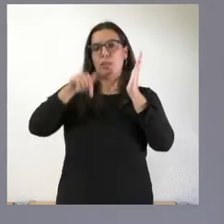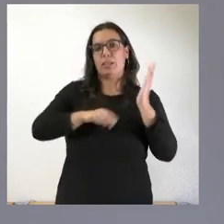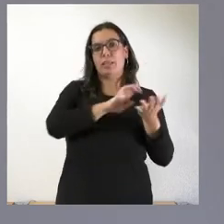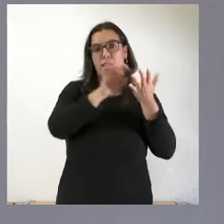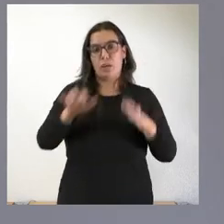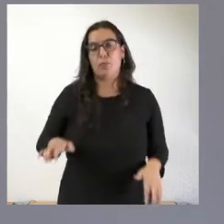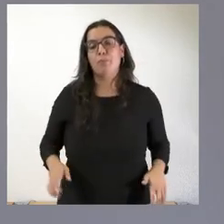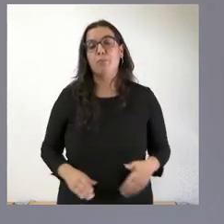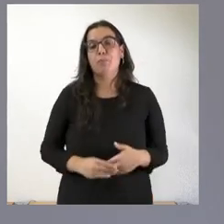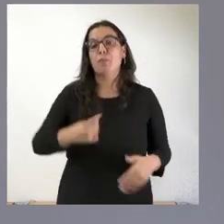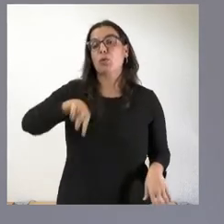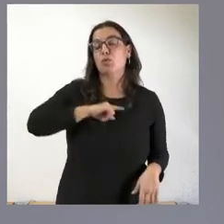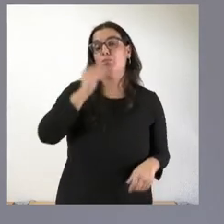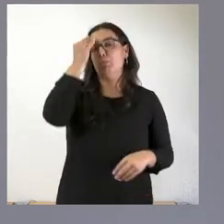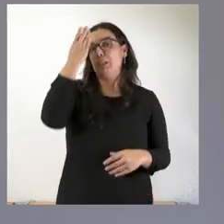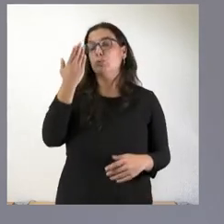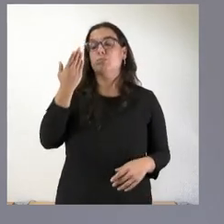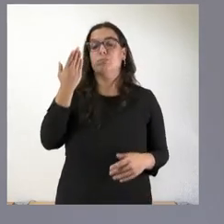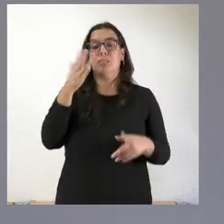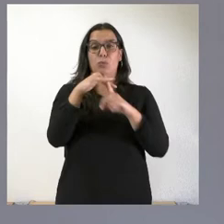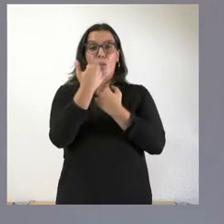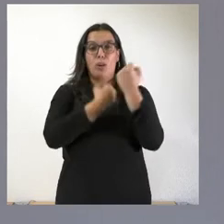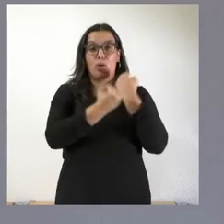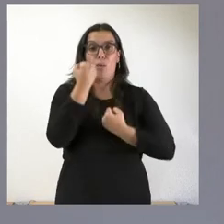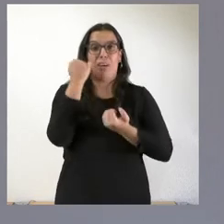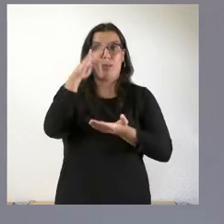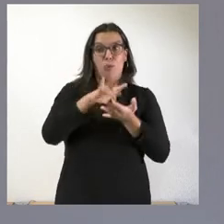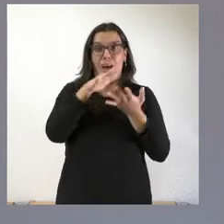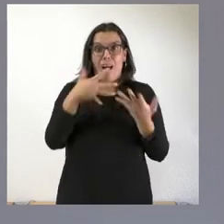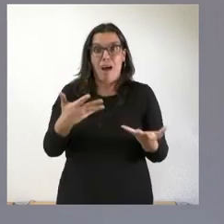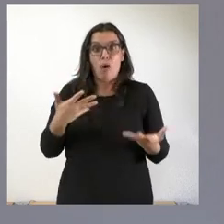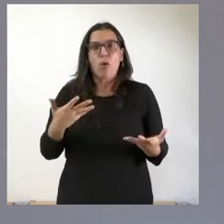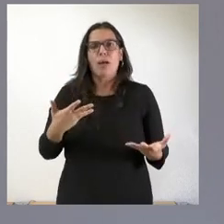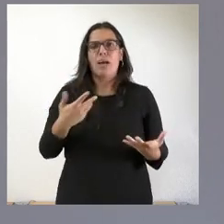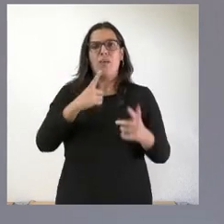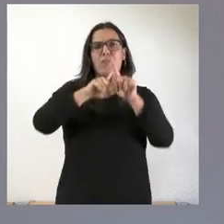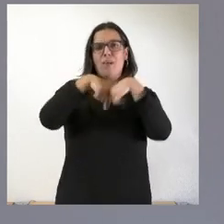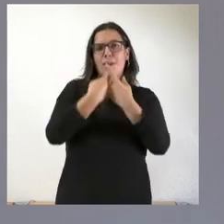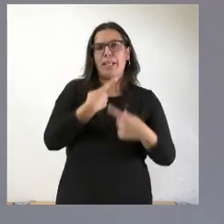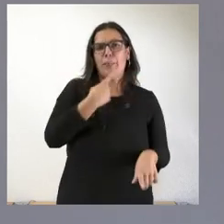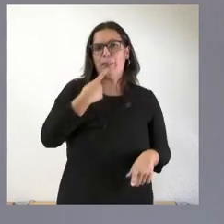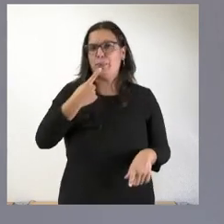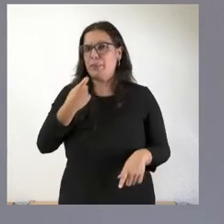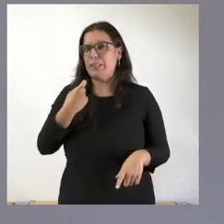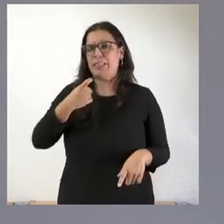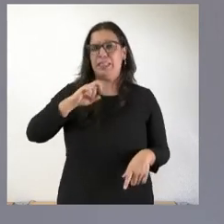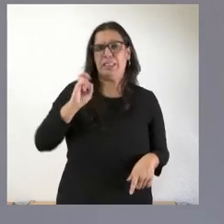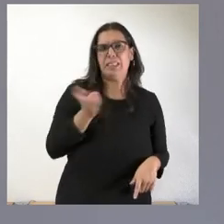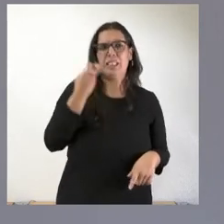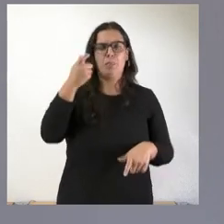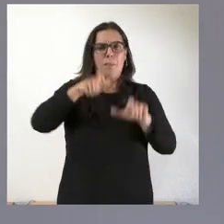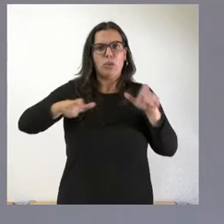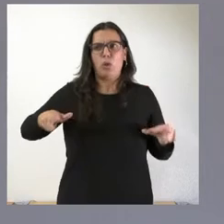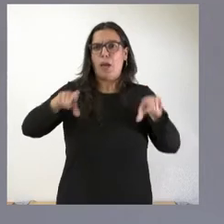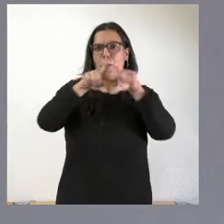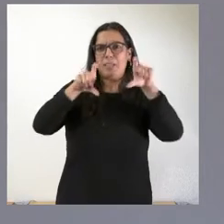ante la situación económica que atravesamos, ante las dificultades de muchas familias, de muchos ciudadanos, de muchas pymes y autónomos,